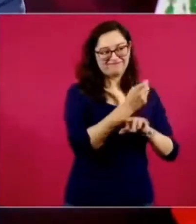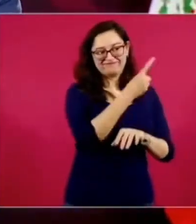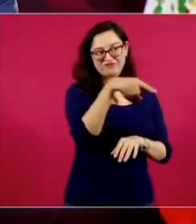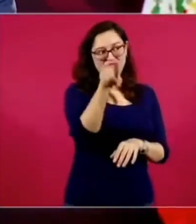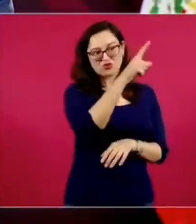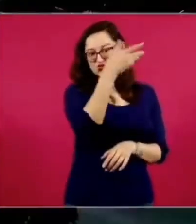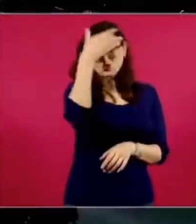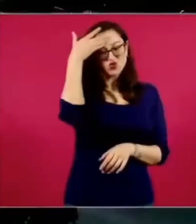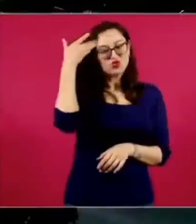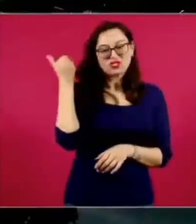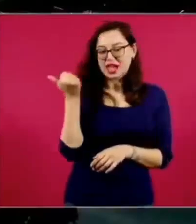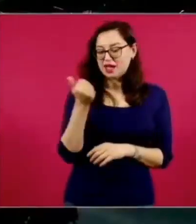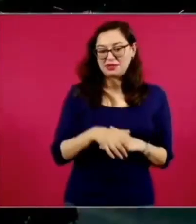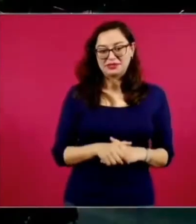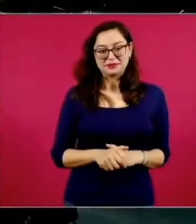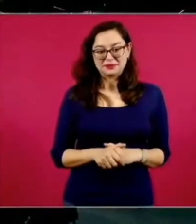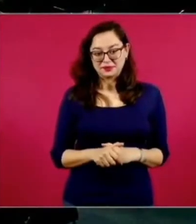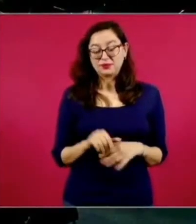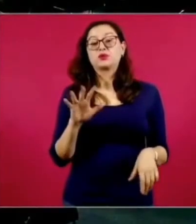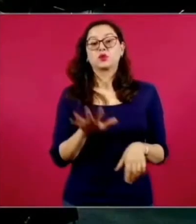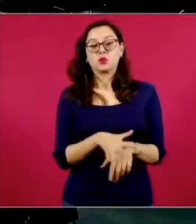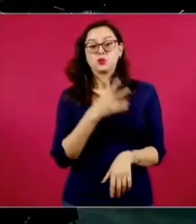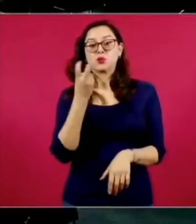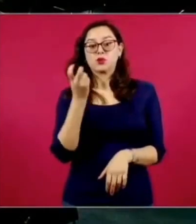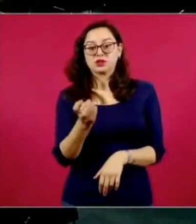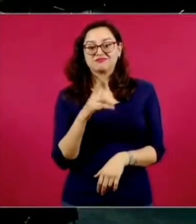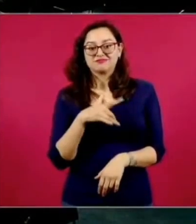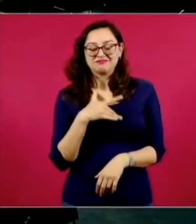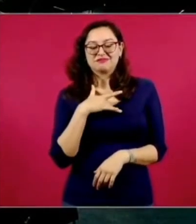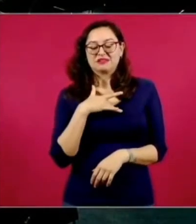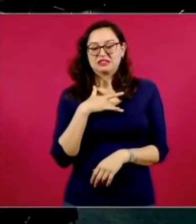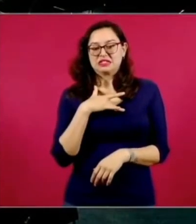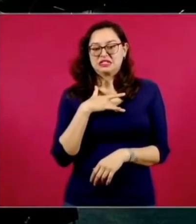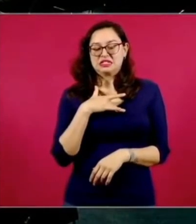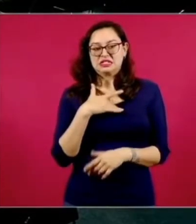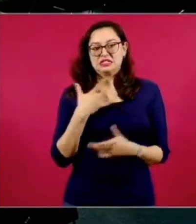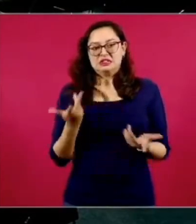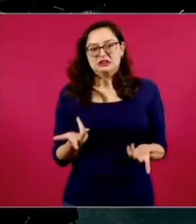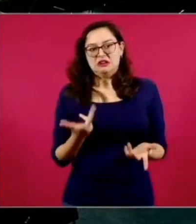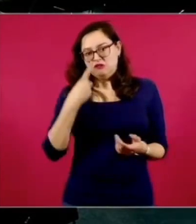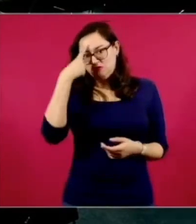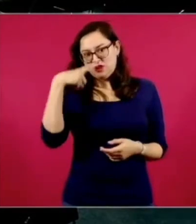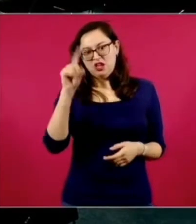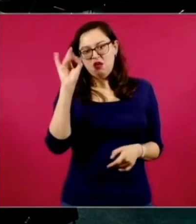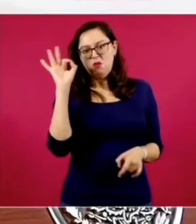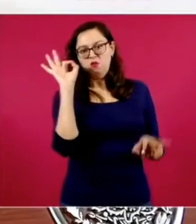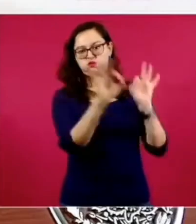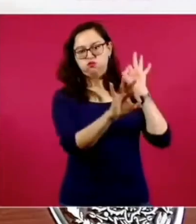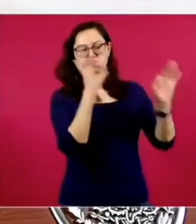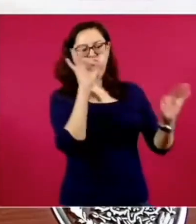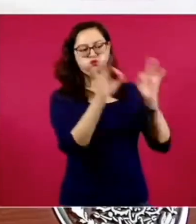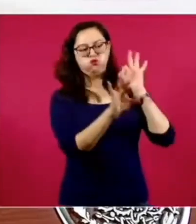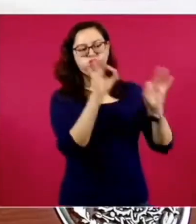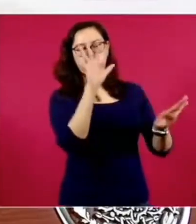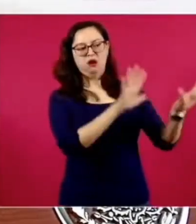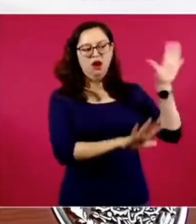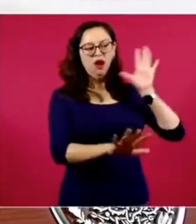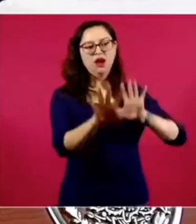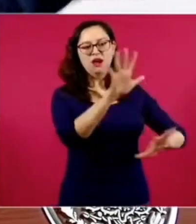estadounidense. Y por eso son muy susceptibles a que los